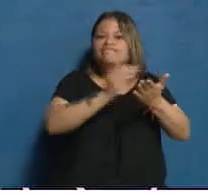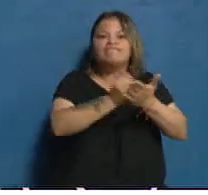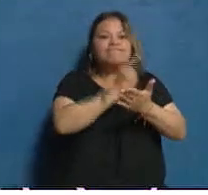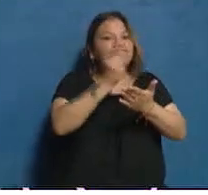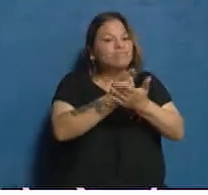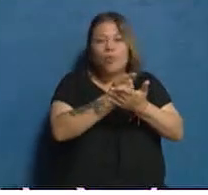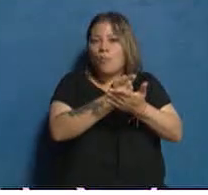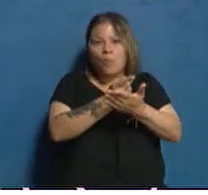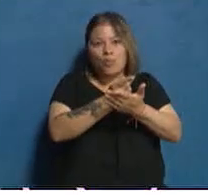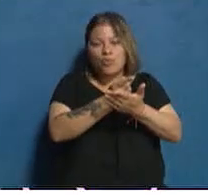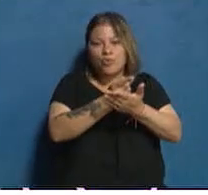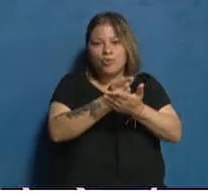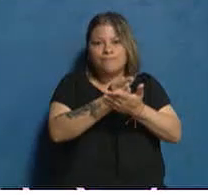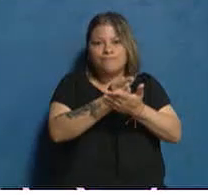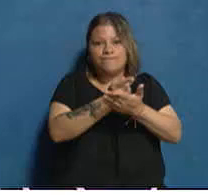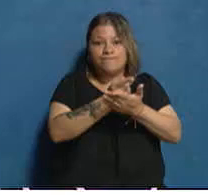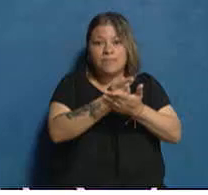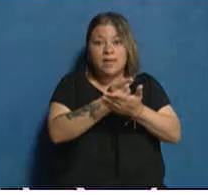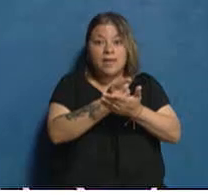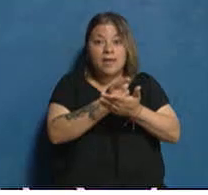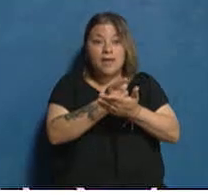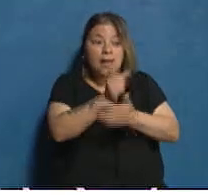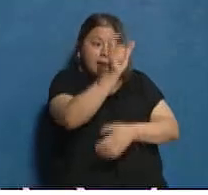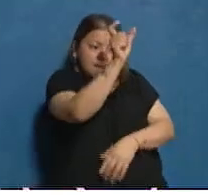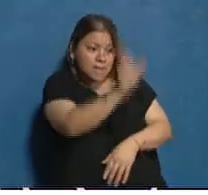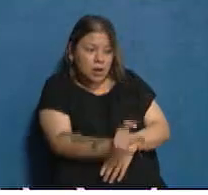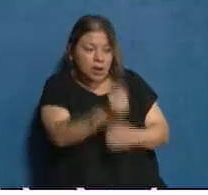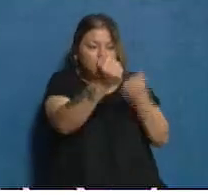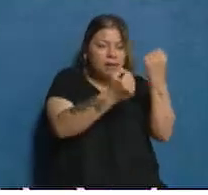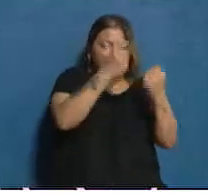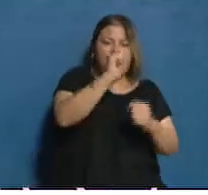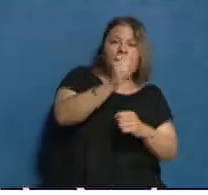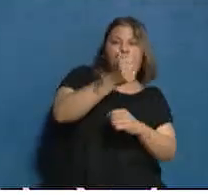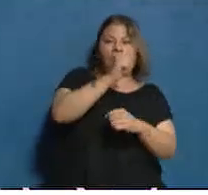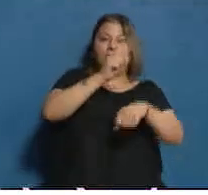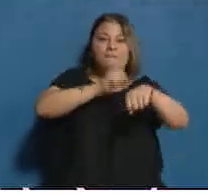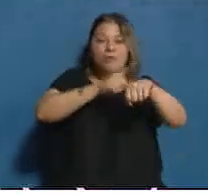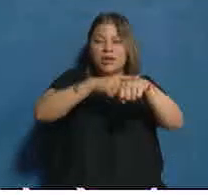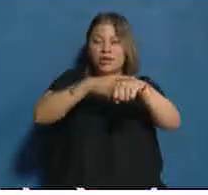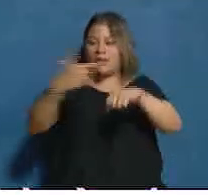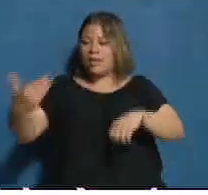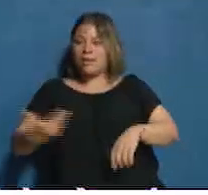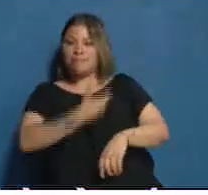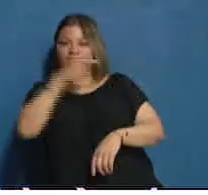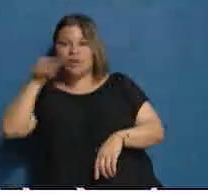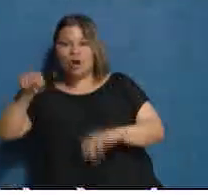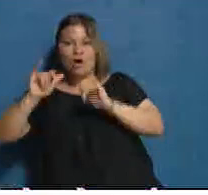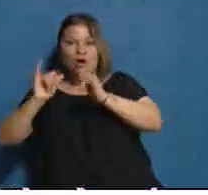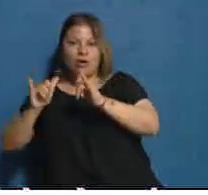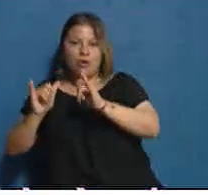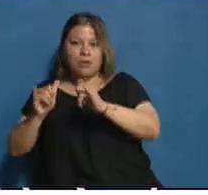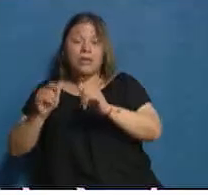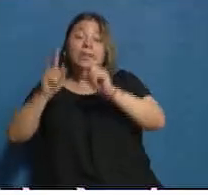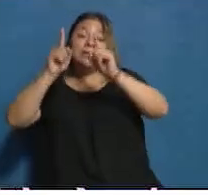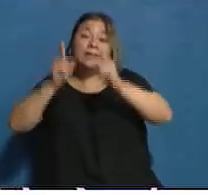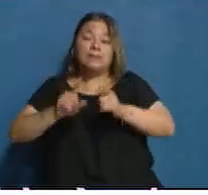pudo comprobar la justicia, que la persona haya estado alcoholizada al momento del siniestro, pero también hubo una